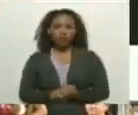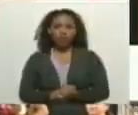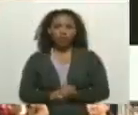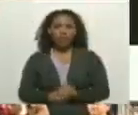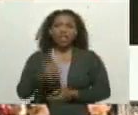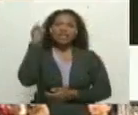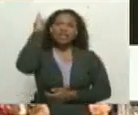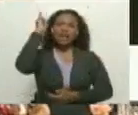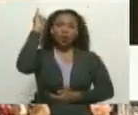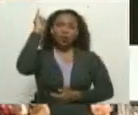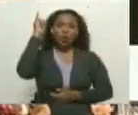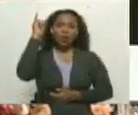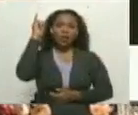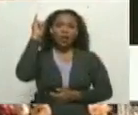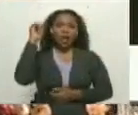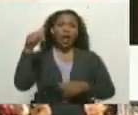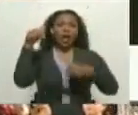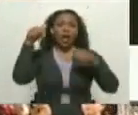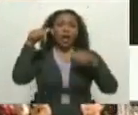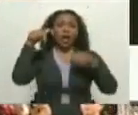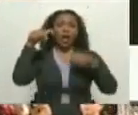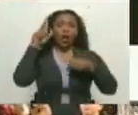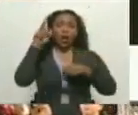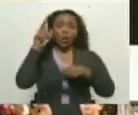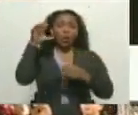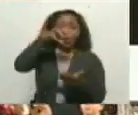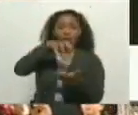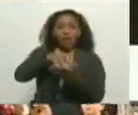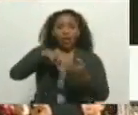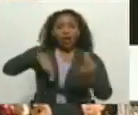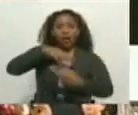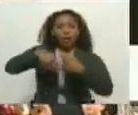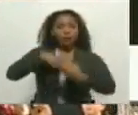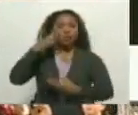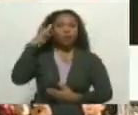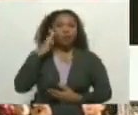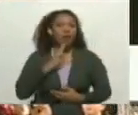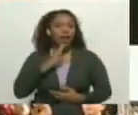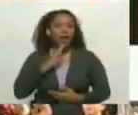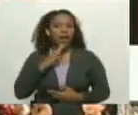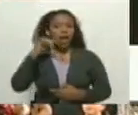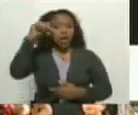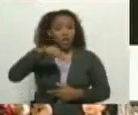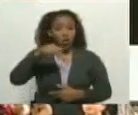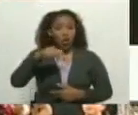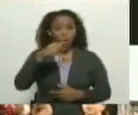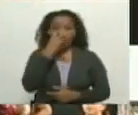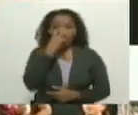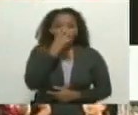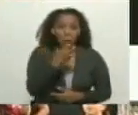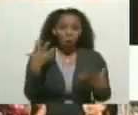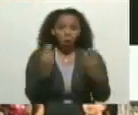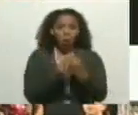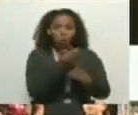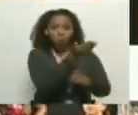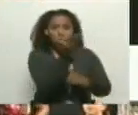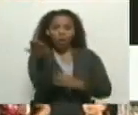Yaracuy es un bastión de la revolución bolivariana. Y hoy estar aquí con ustedes, hermanos y